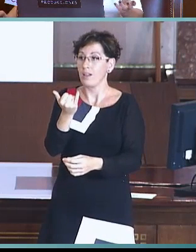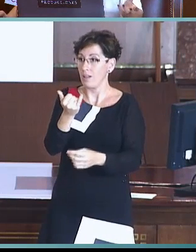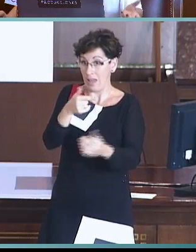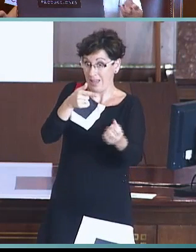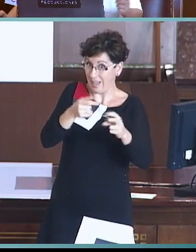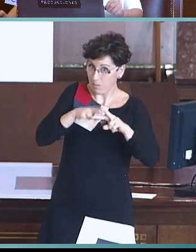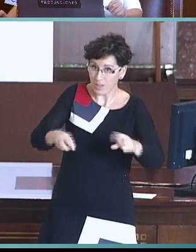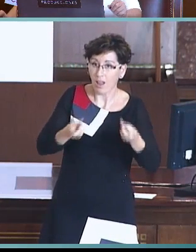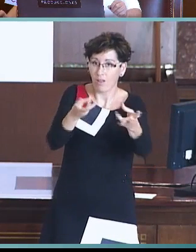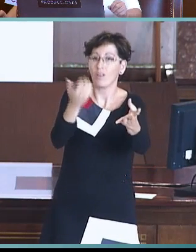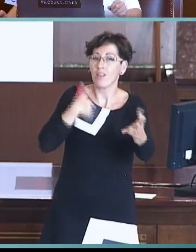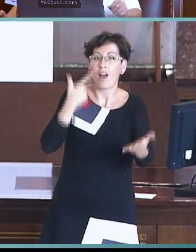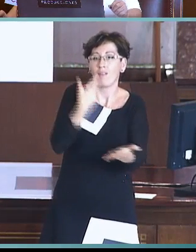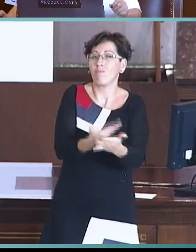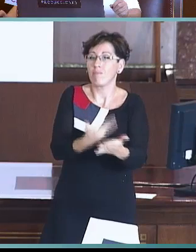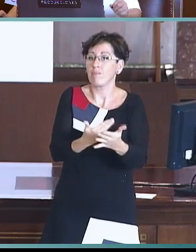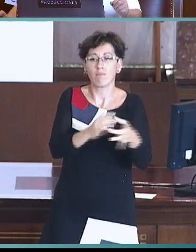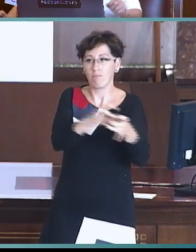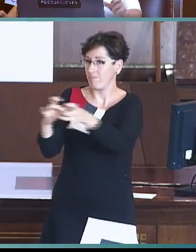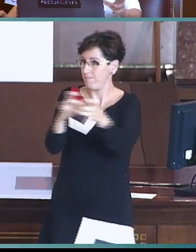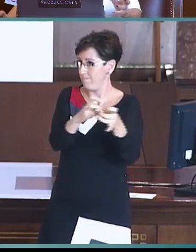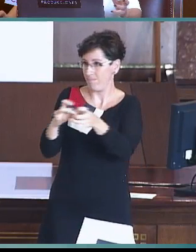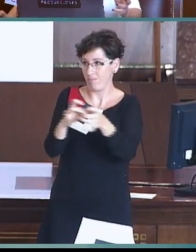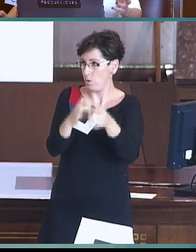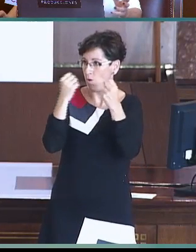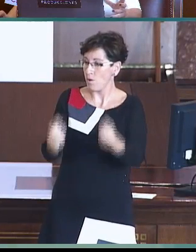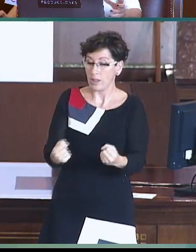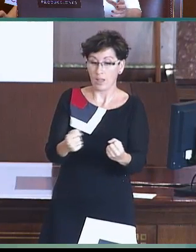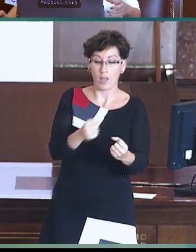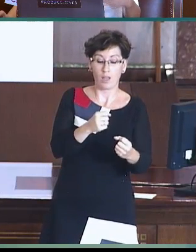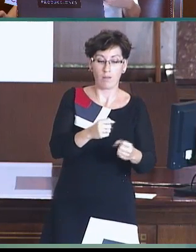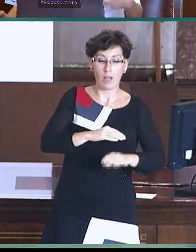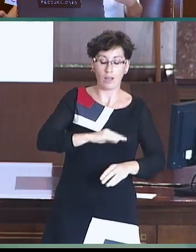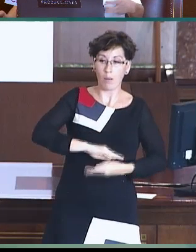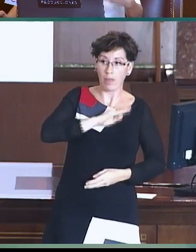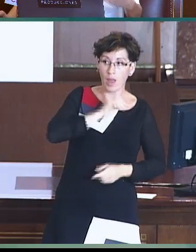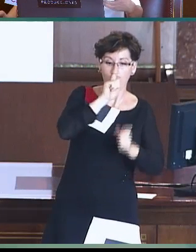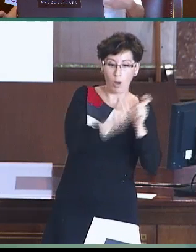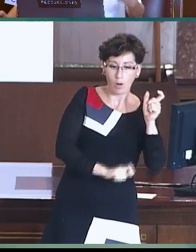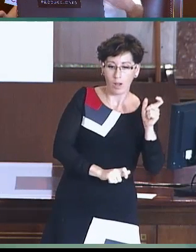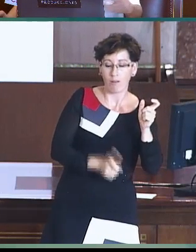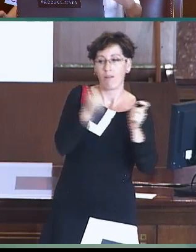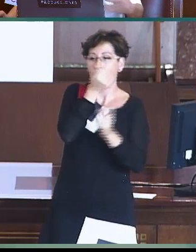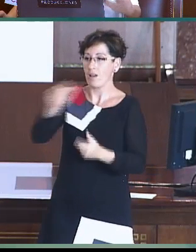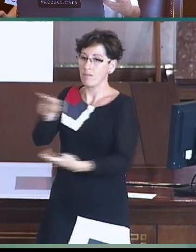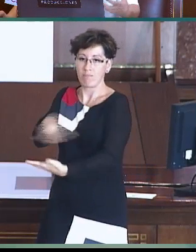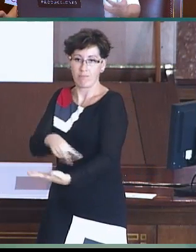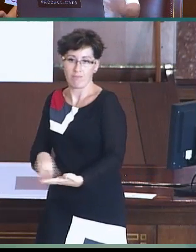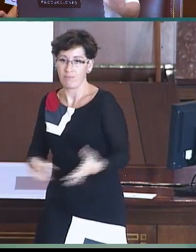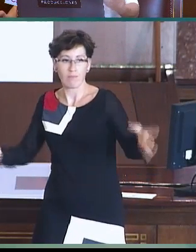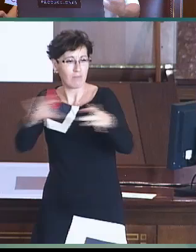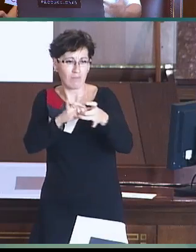entre el vocabulario y la comprensión lectora. Y dentro de la competencia lingüística, el